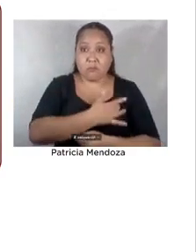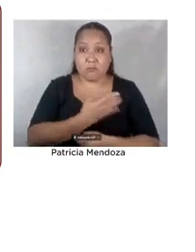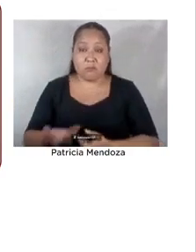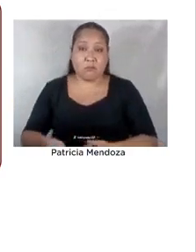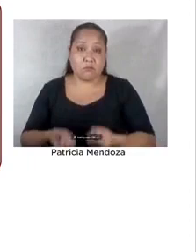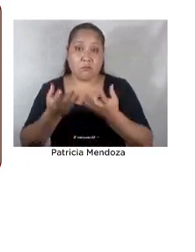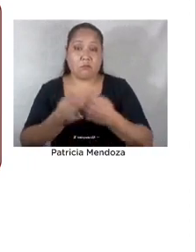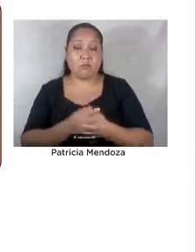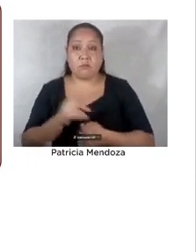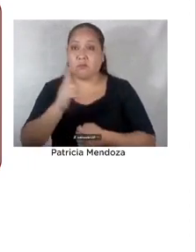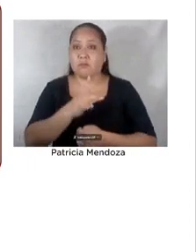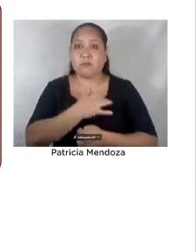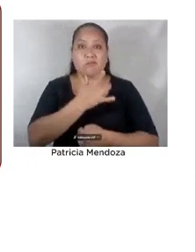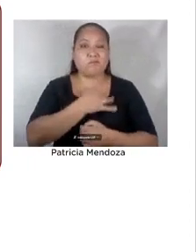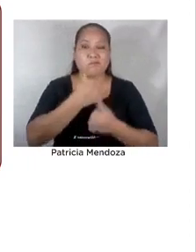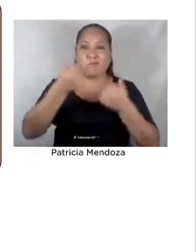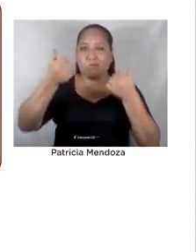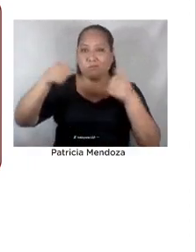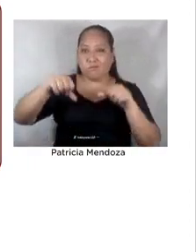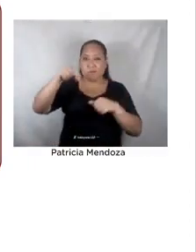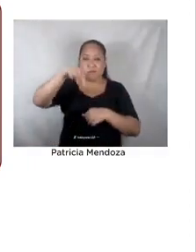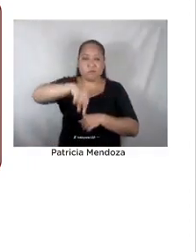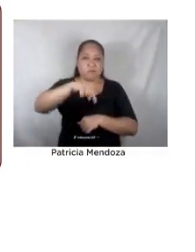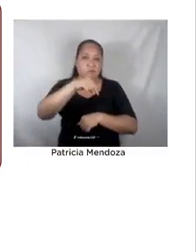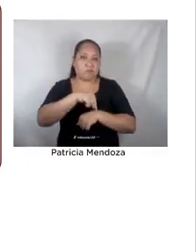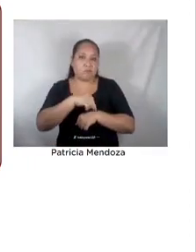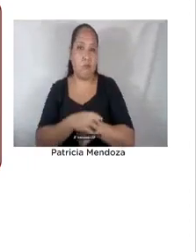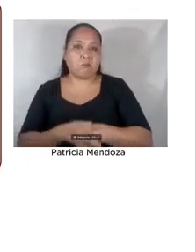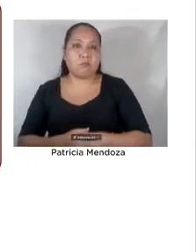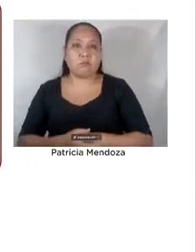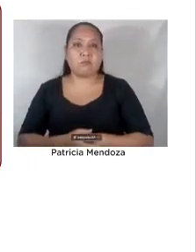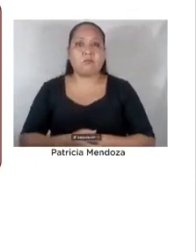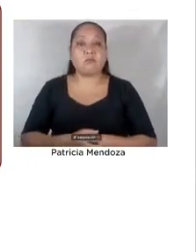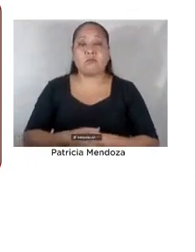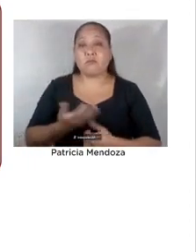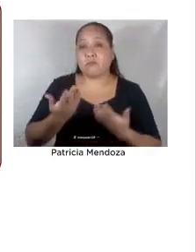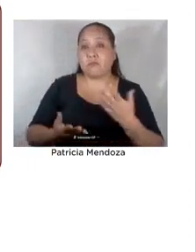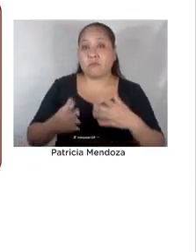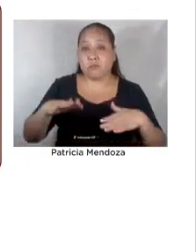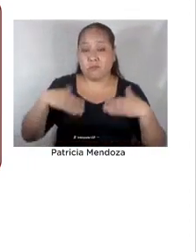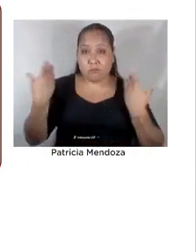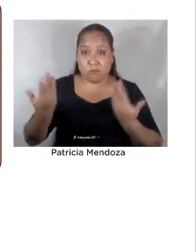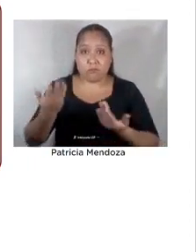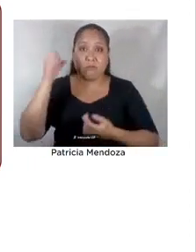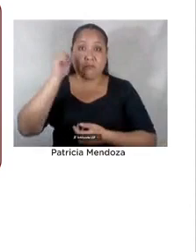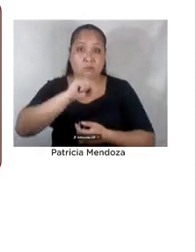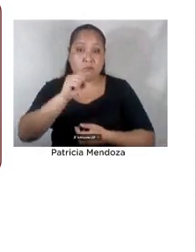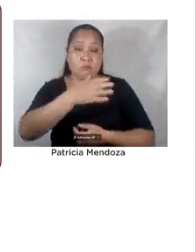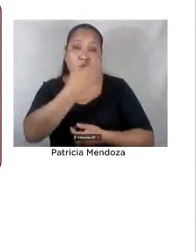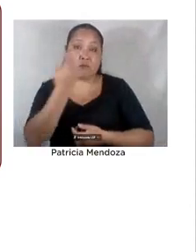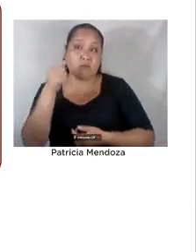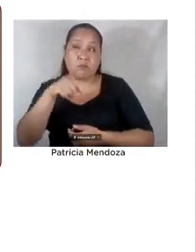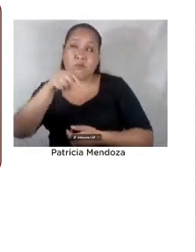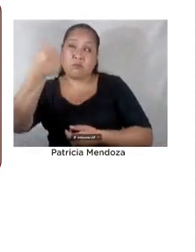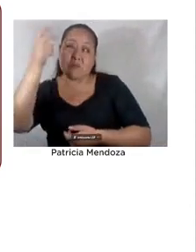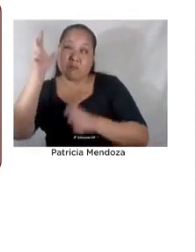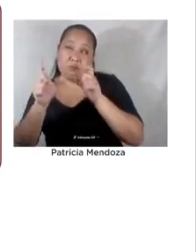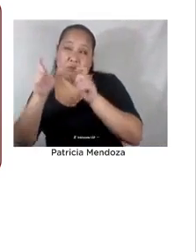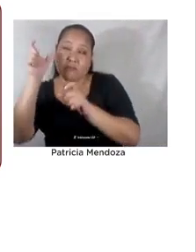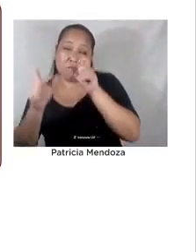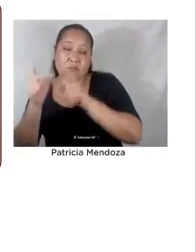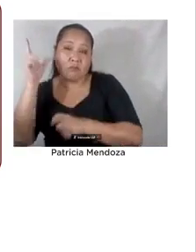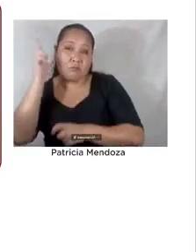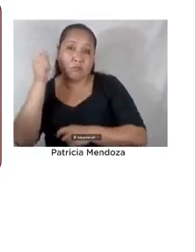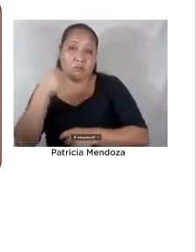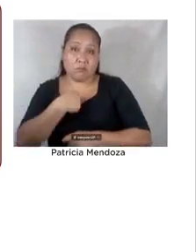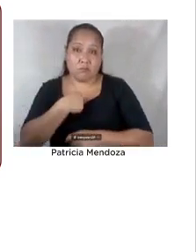que no me siento bien en este momento y que creo que podría estar mejor si es que alguien me escucha, pues tengo que